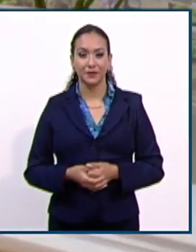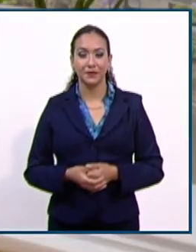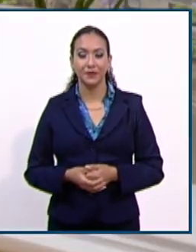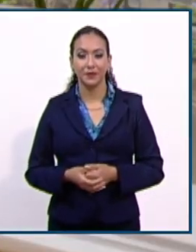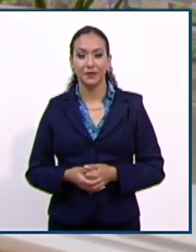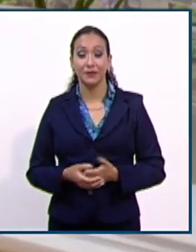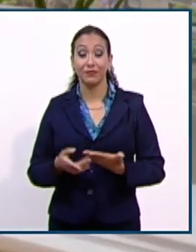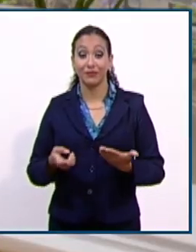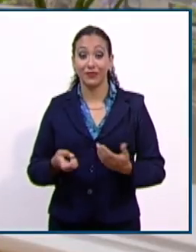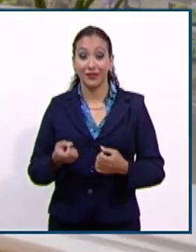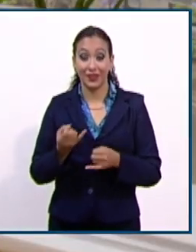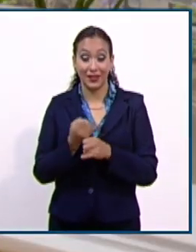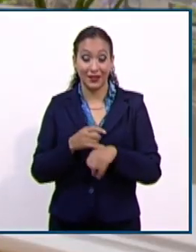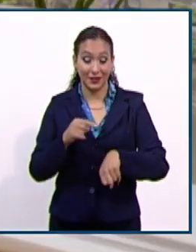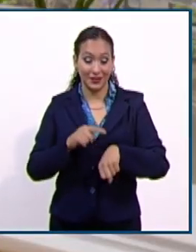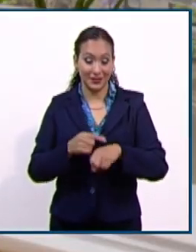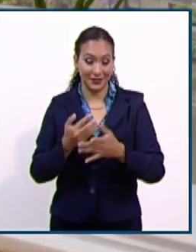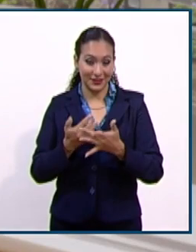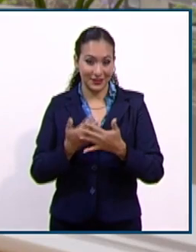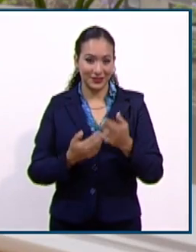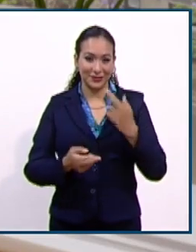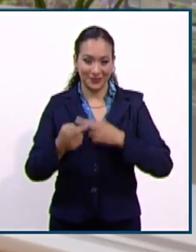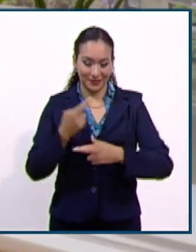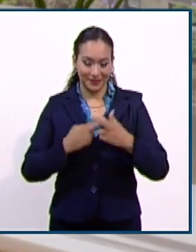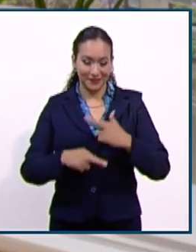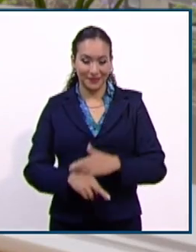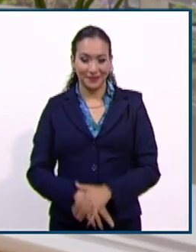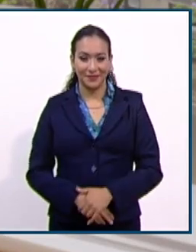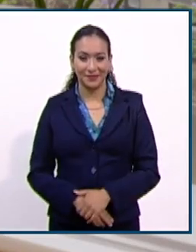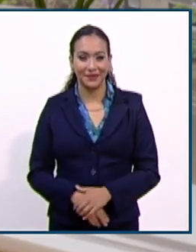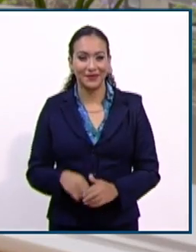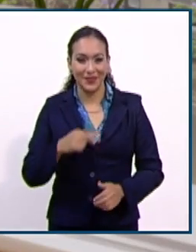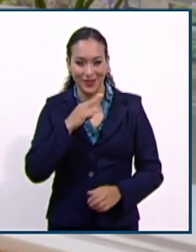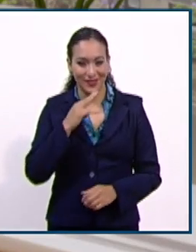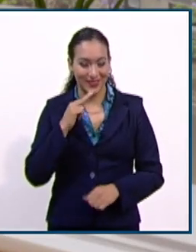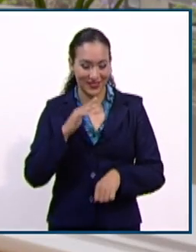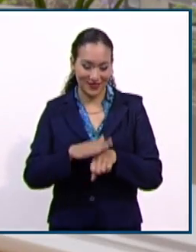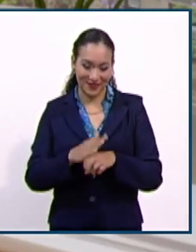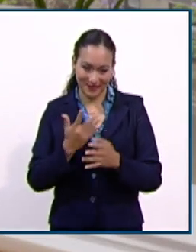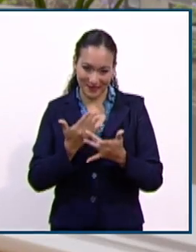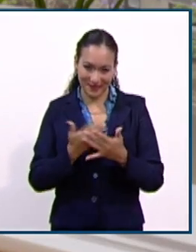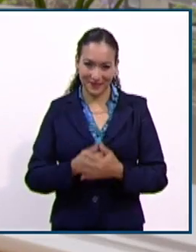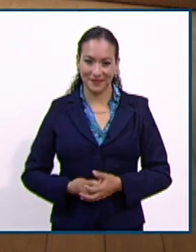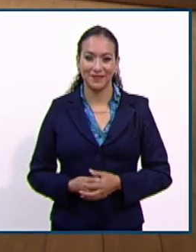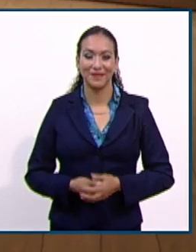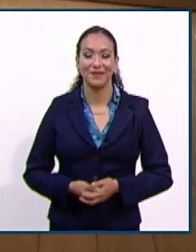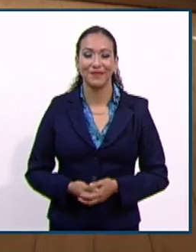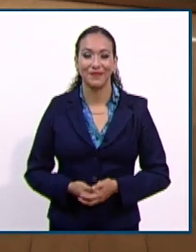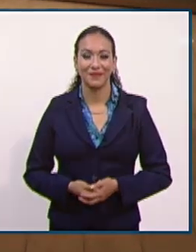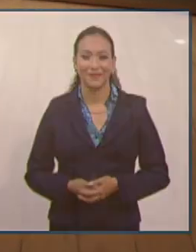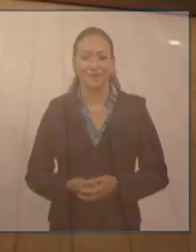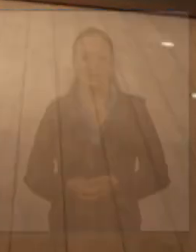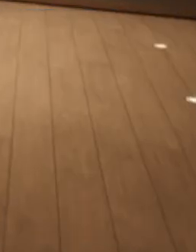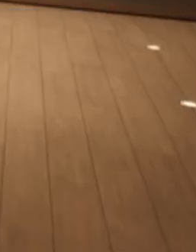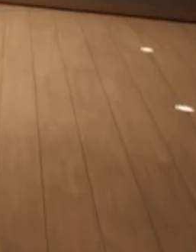Y con esta información es momento de hacer una pausa, pero regresamos con más noticias a Corte Informativo. No se vaya.